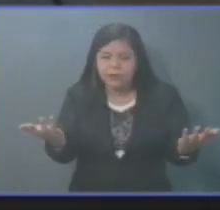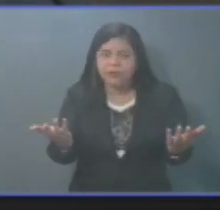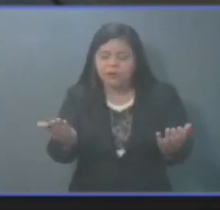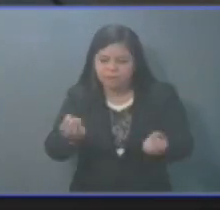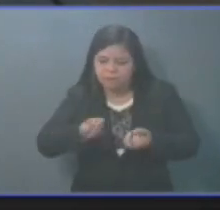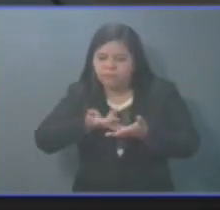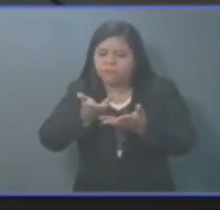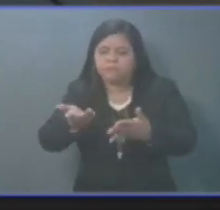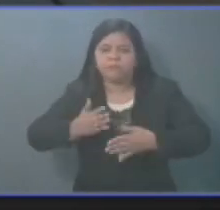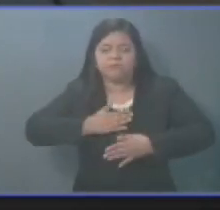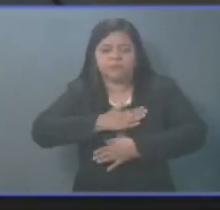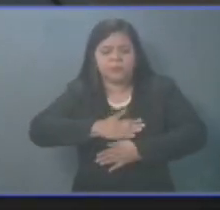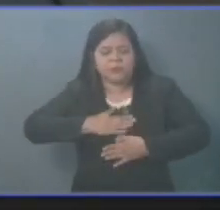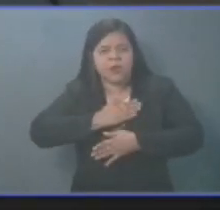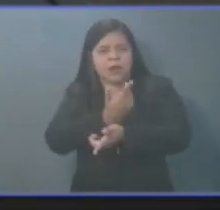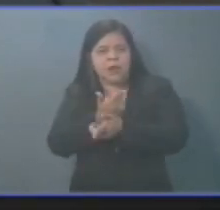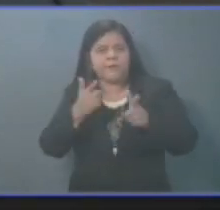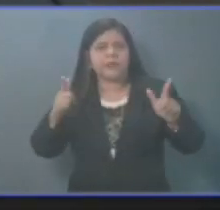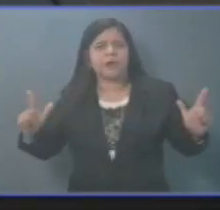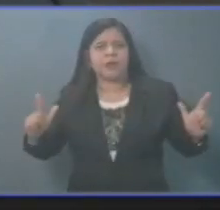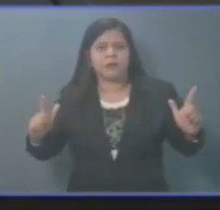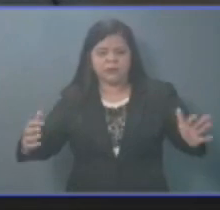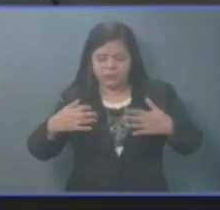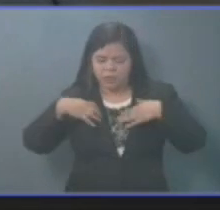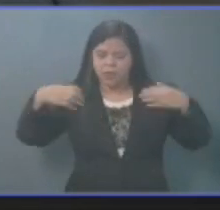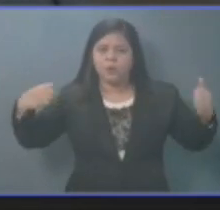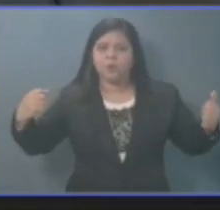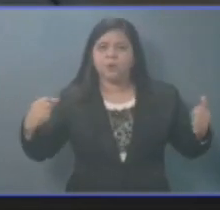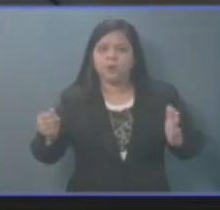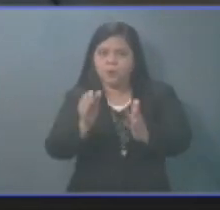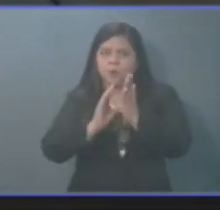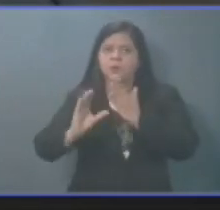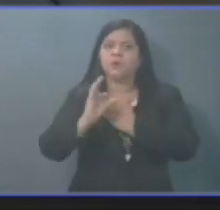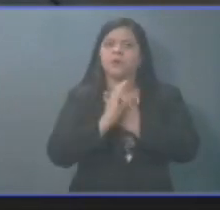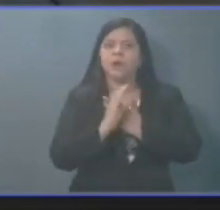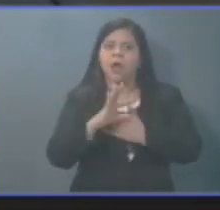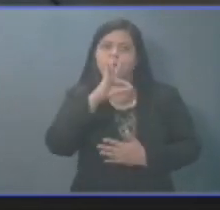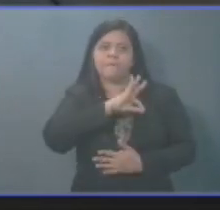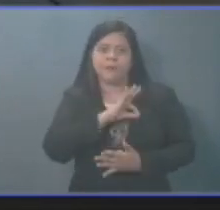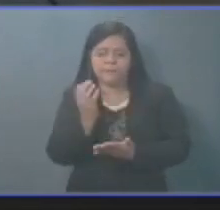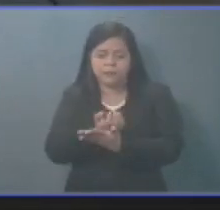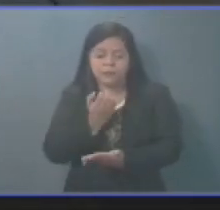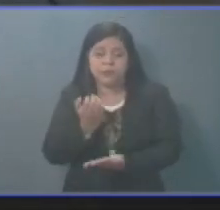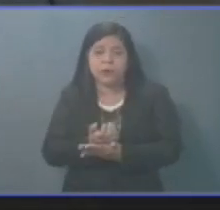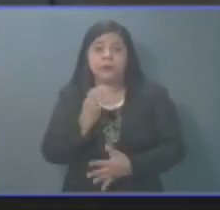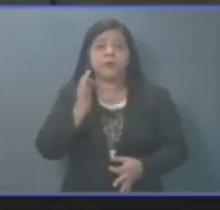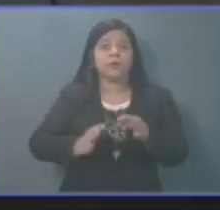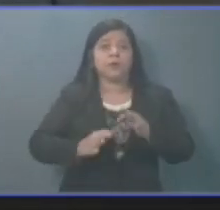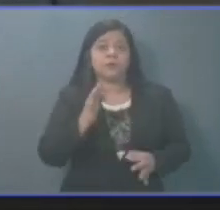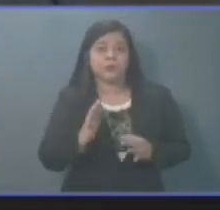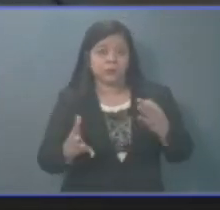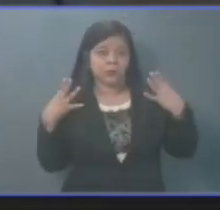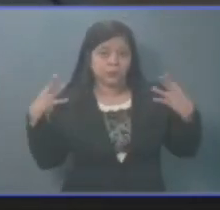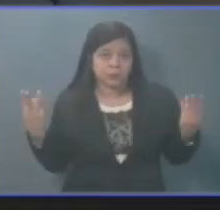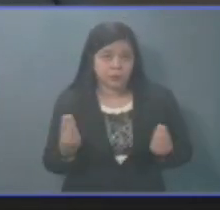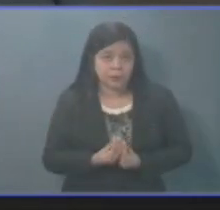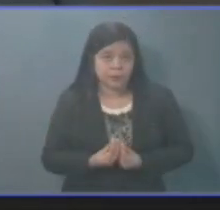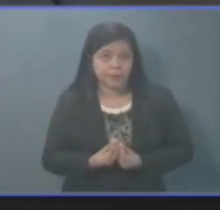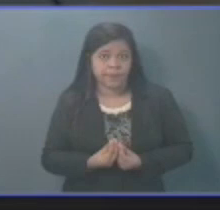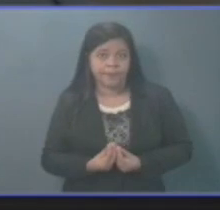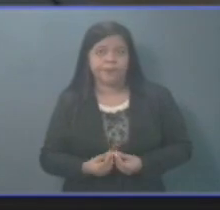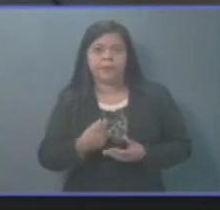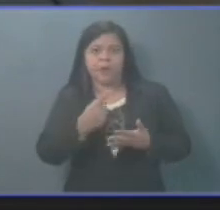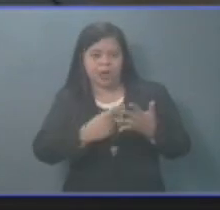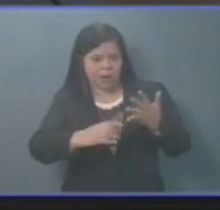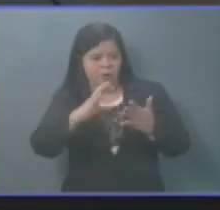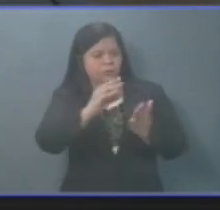el goce de la libertad, la salud, la cultura, el bienestar económico y la justicia social. La misma